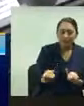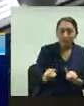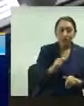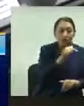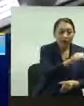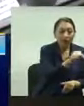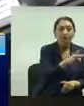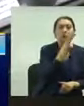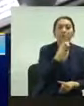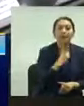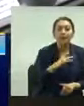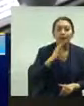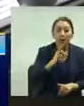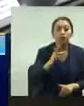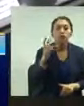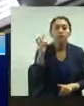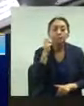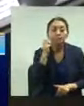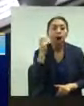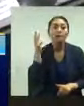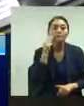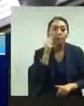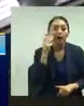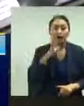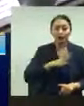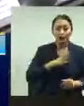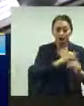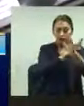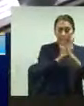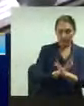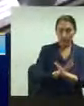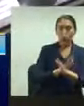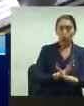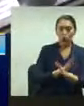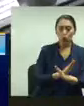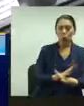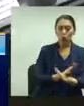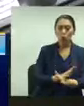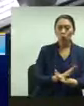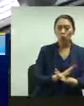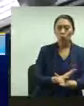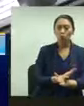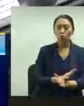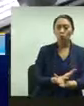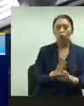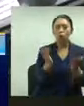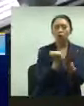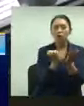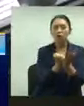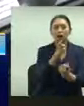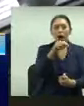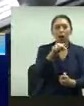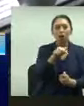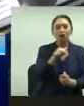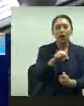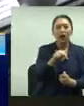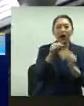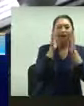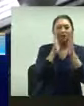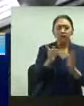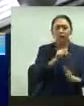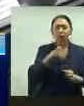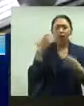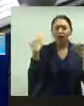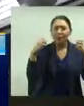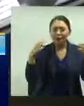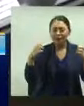hijos de padres que tenían el seguro médico, que ahora están siendo trasladados y están llegando por atención, no de emergencias,